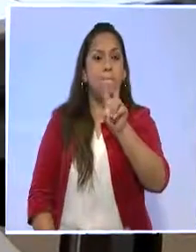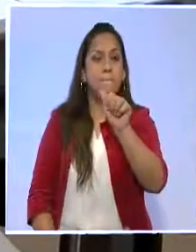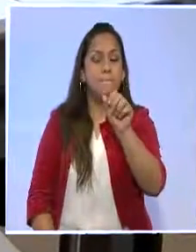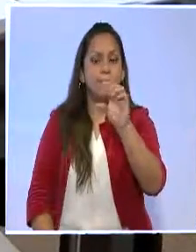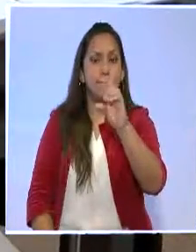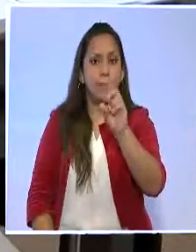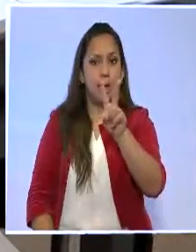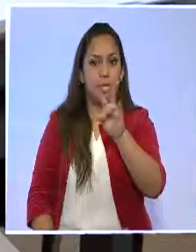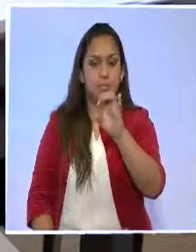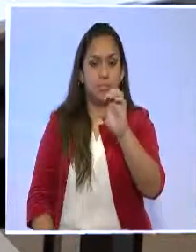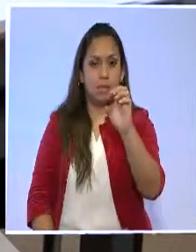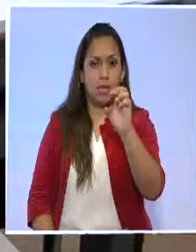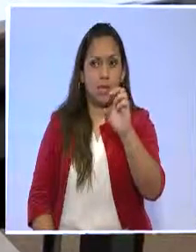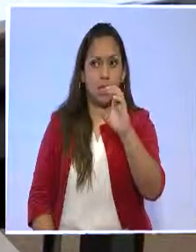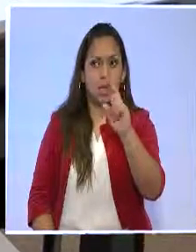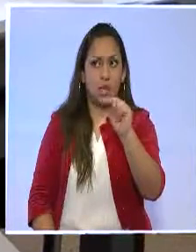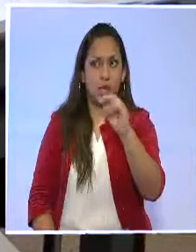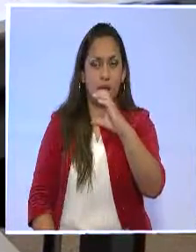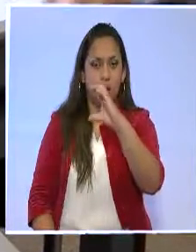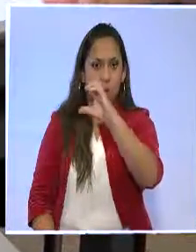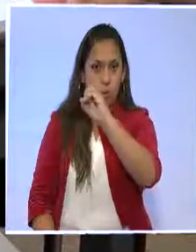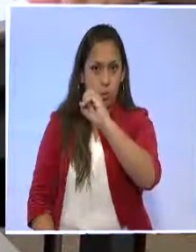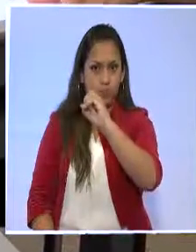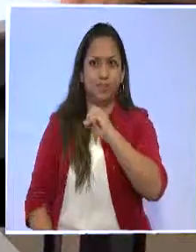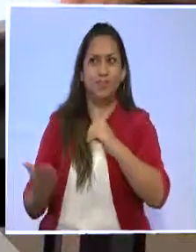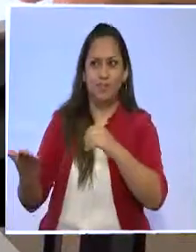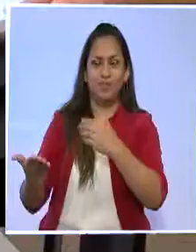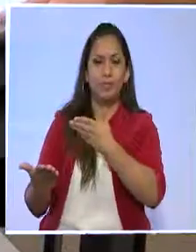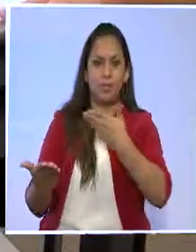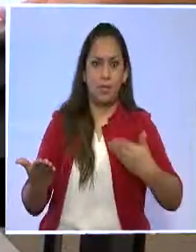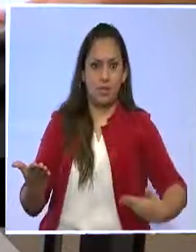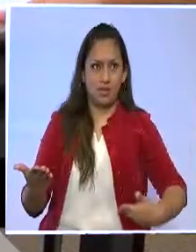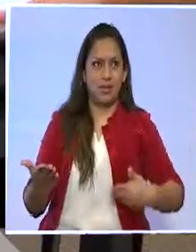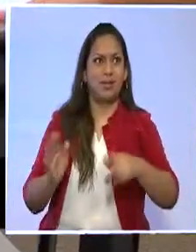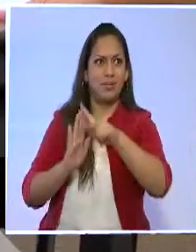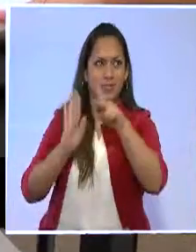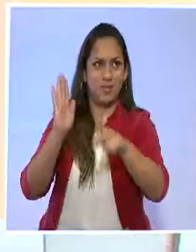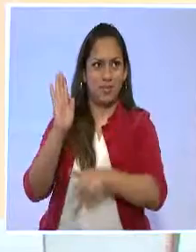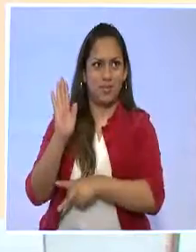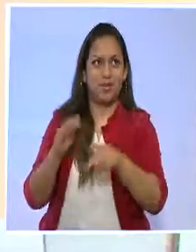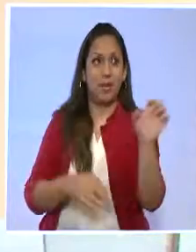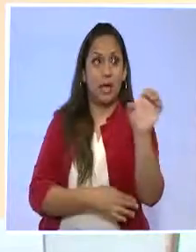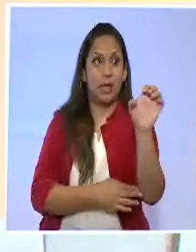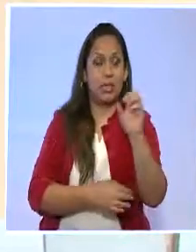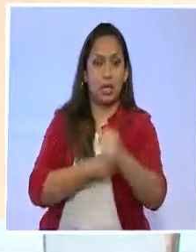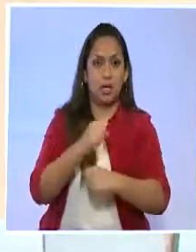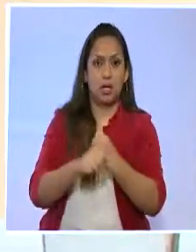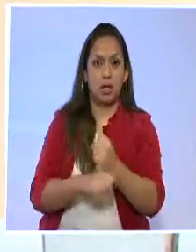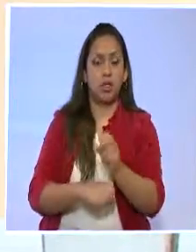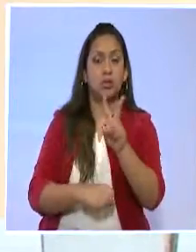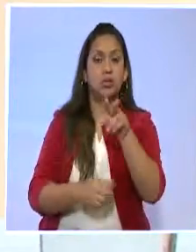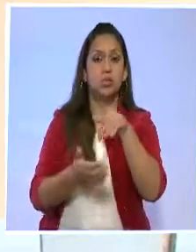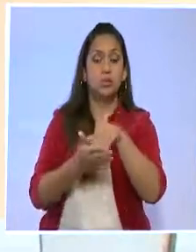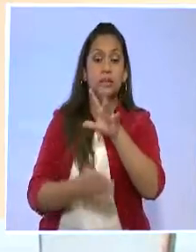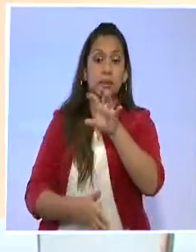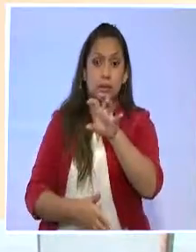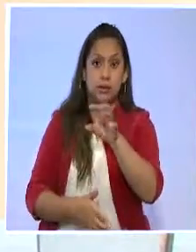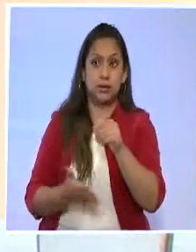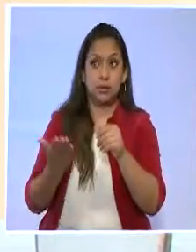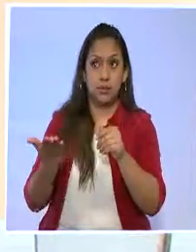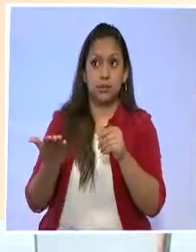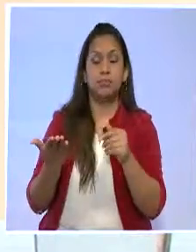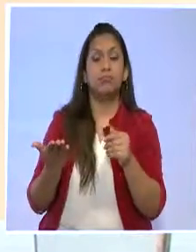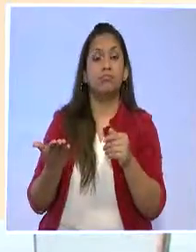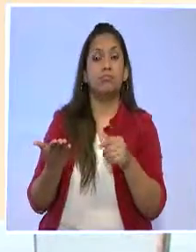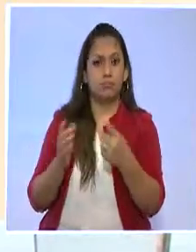visitó aquí en el ecuador en el marco del foro app primero 2015 en enero 2015 en el marco de la pf y que además desde ahí ella había dejado